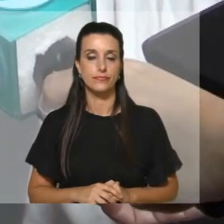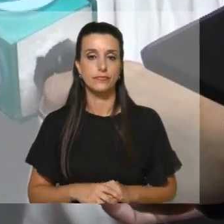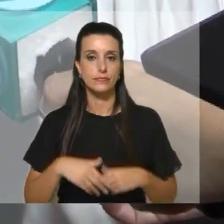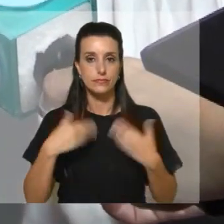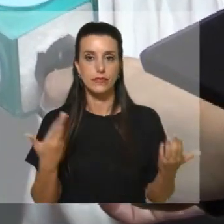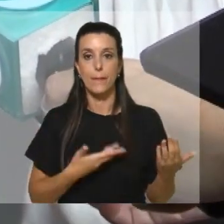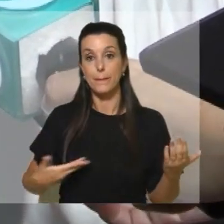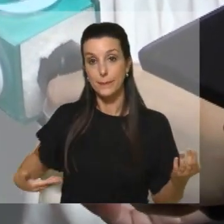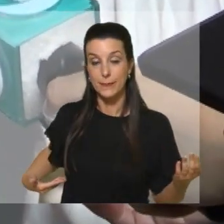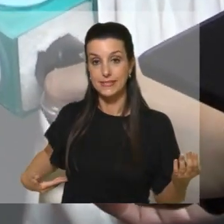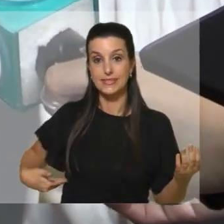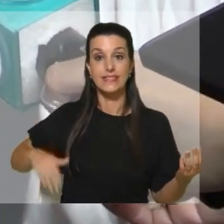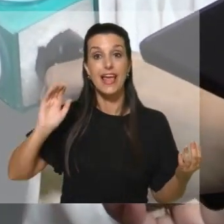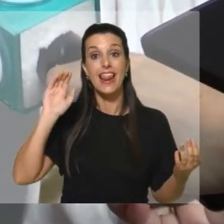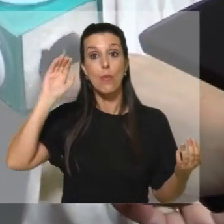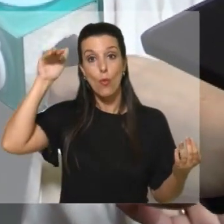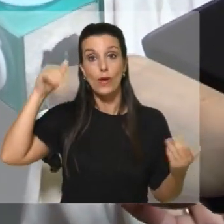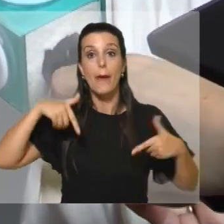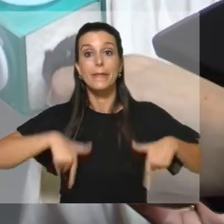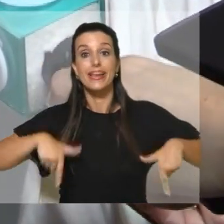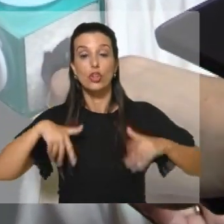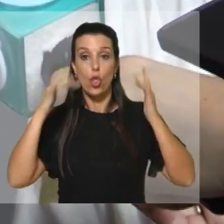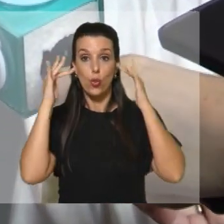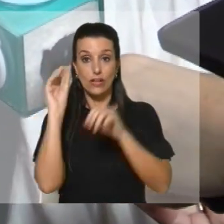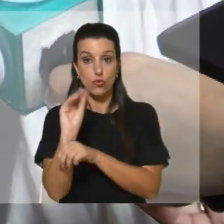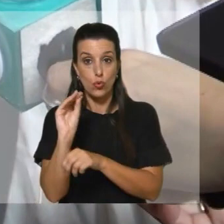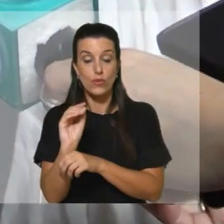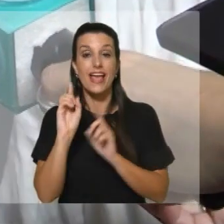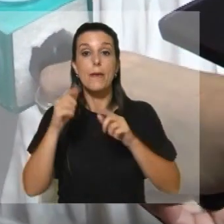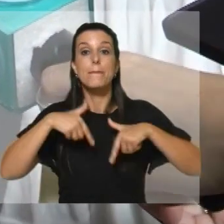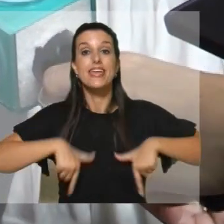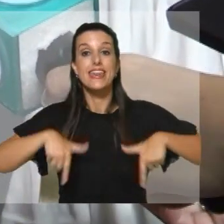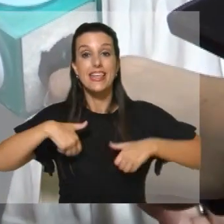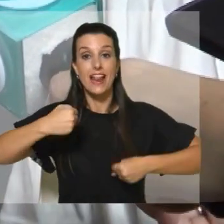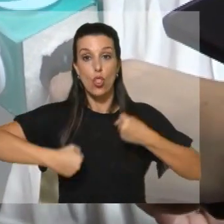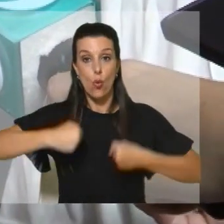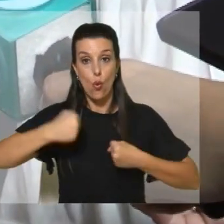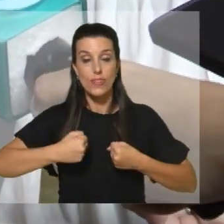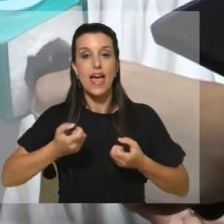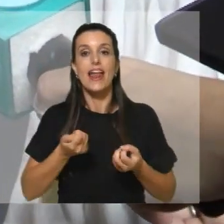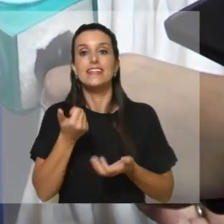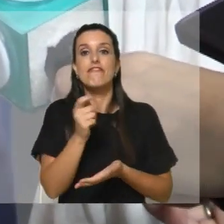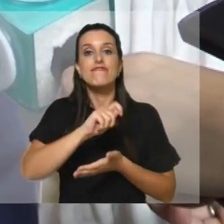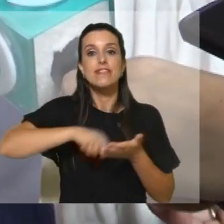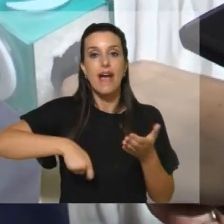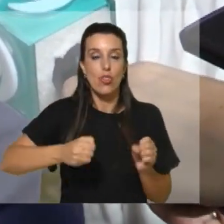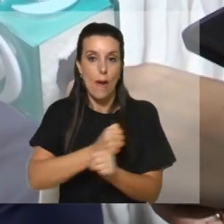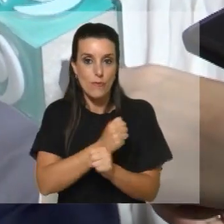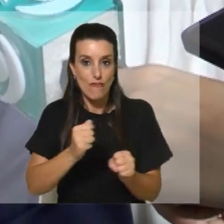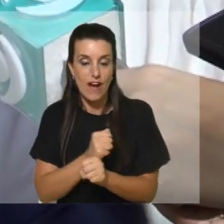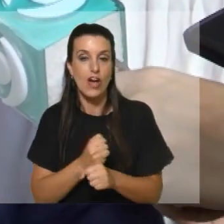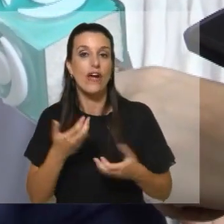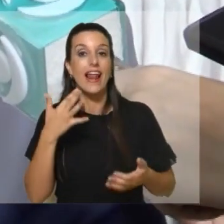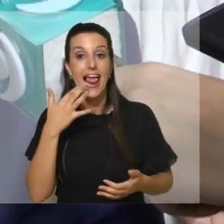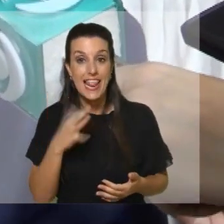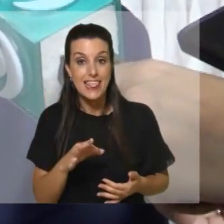el presidente de la república el ministro de Educación y cultura y la ministra de Industria acaban de firmar un decreto donde en